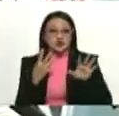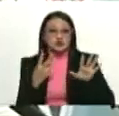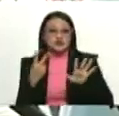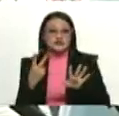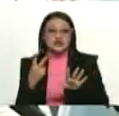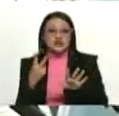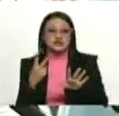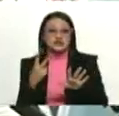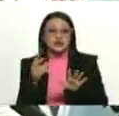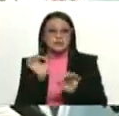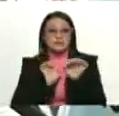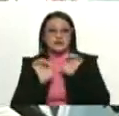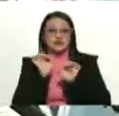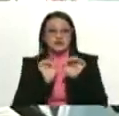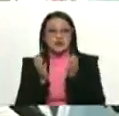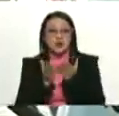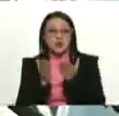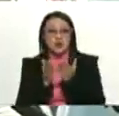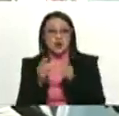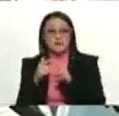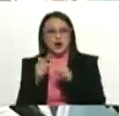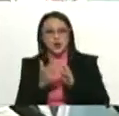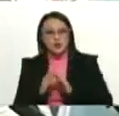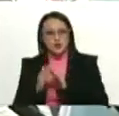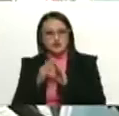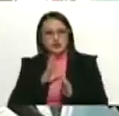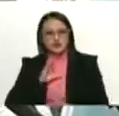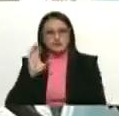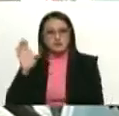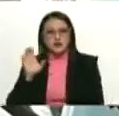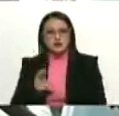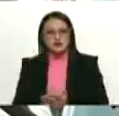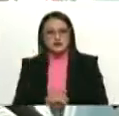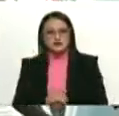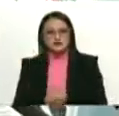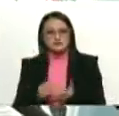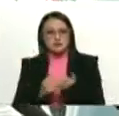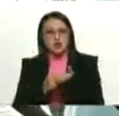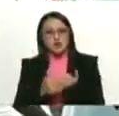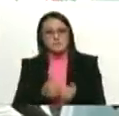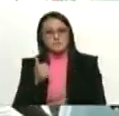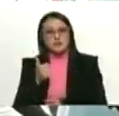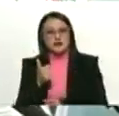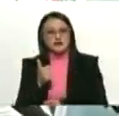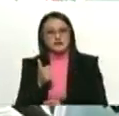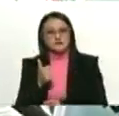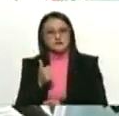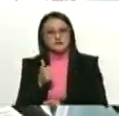287 actividades preventivas en escuelas y comunidades del país, abordando a más de